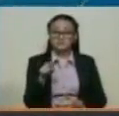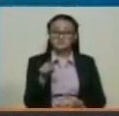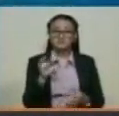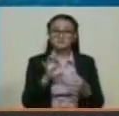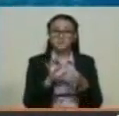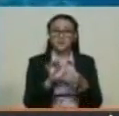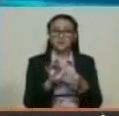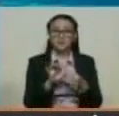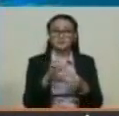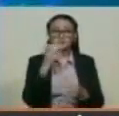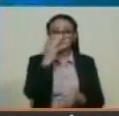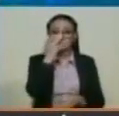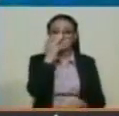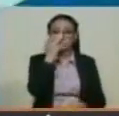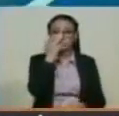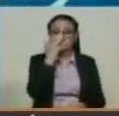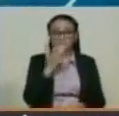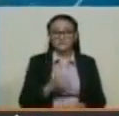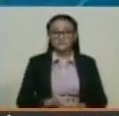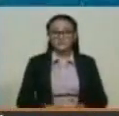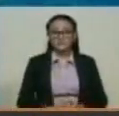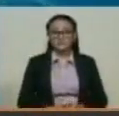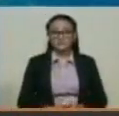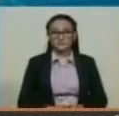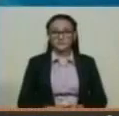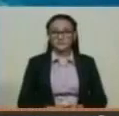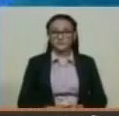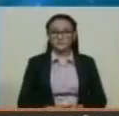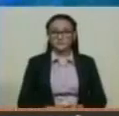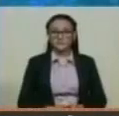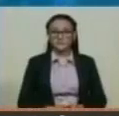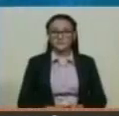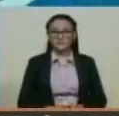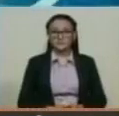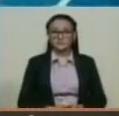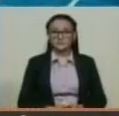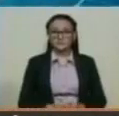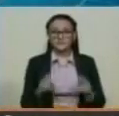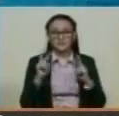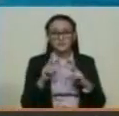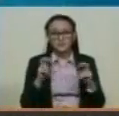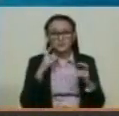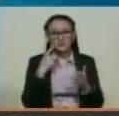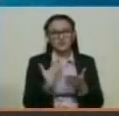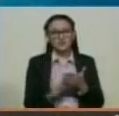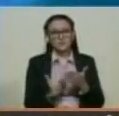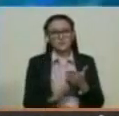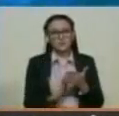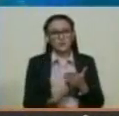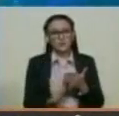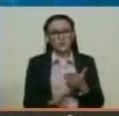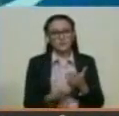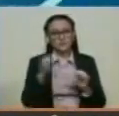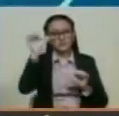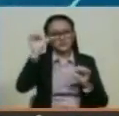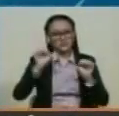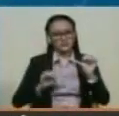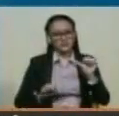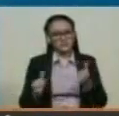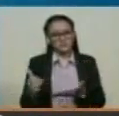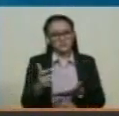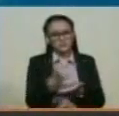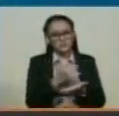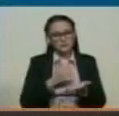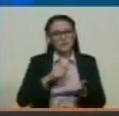hecho, habida cuenta de las experticias, los testimonios que recabó el